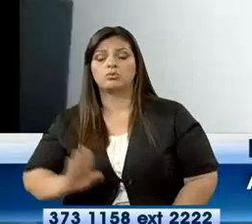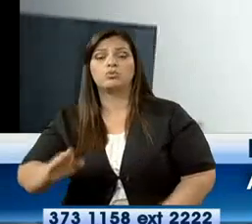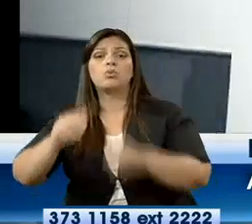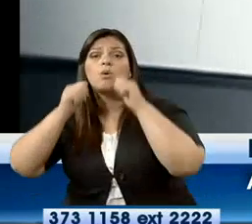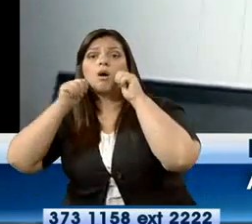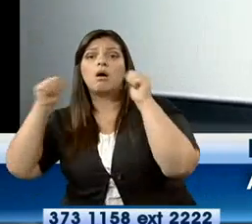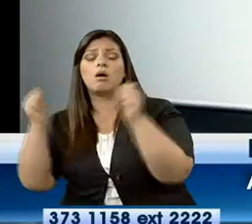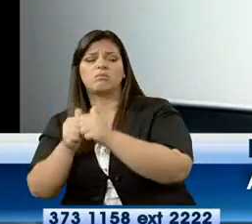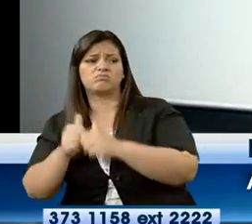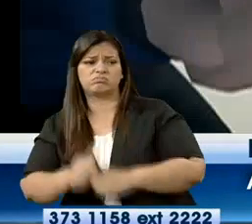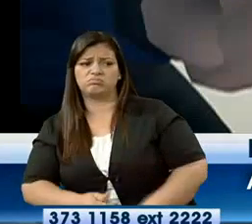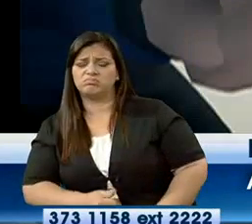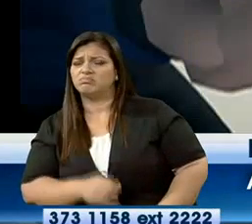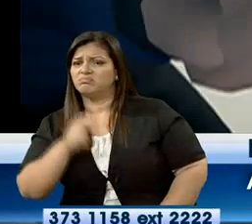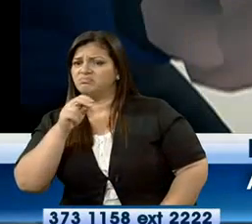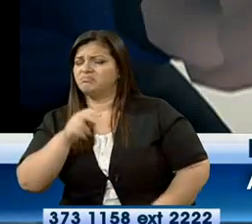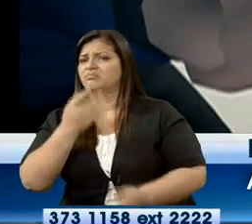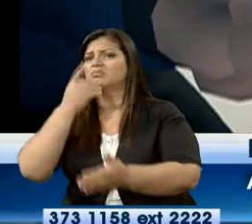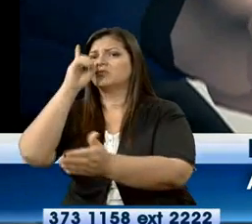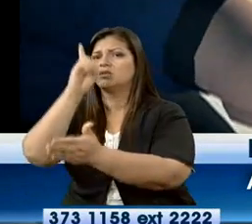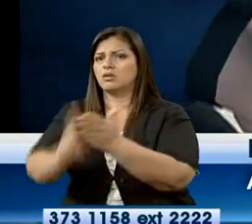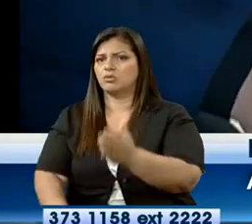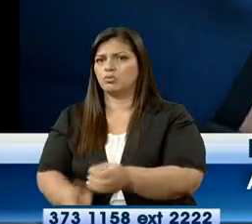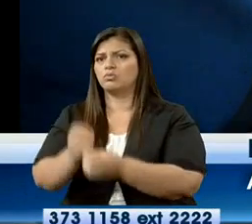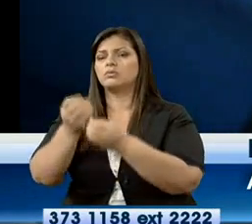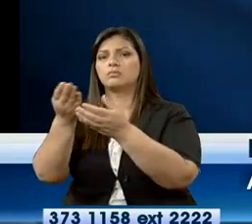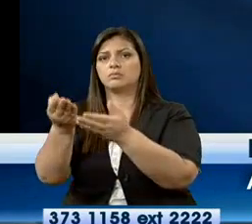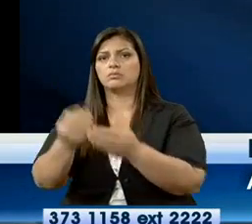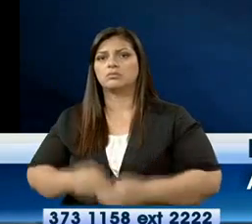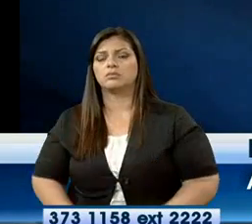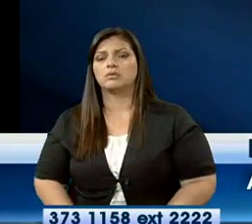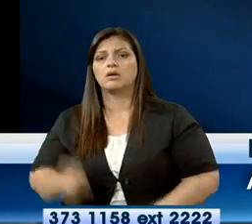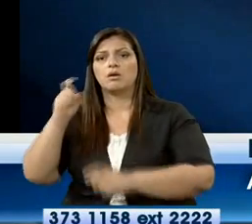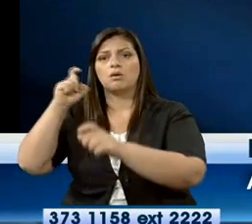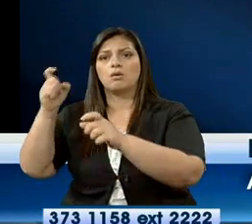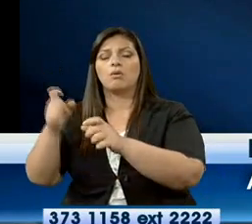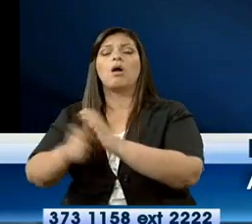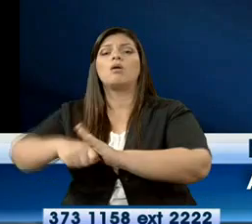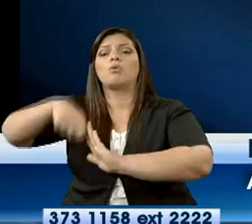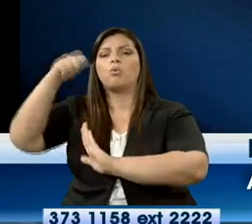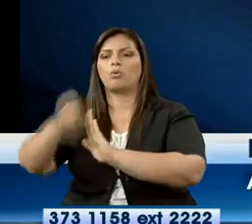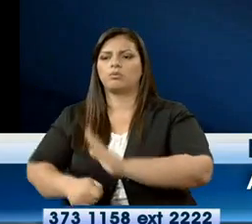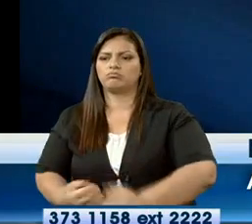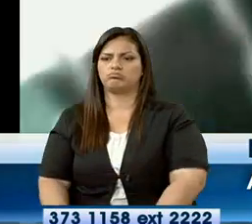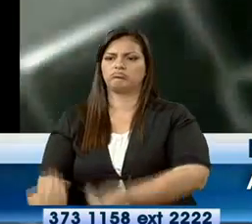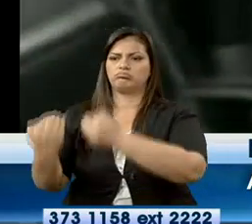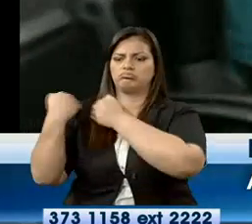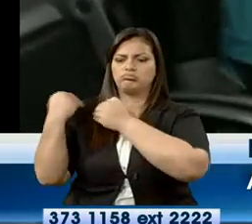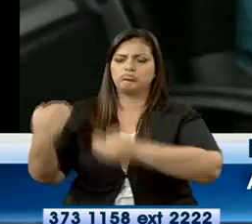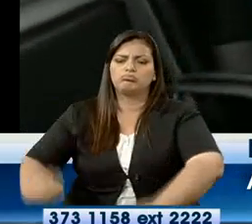juez le otorgó la custodia provisional. El supuesto agresor está detenido.